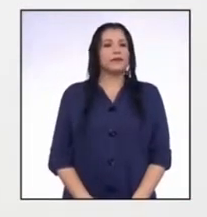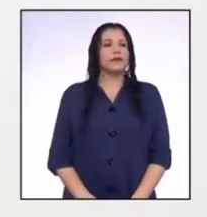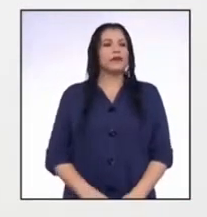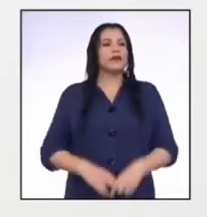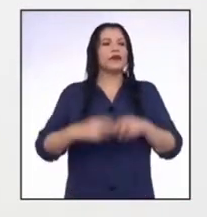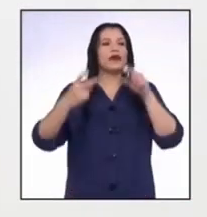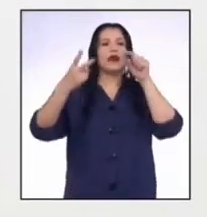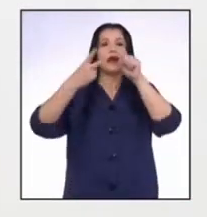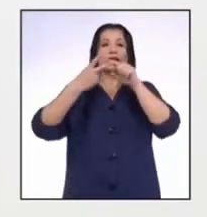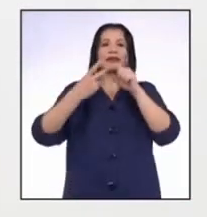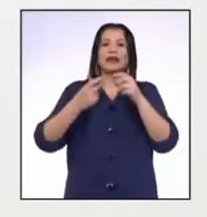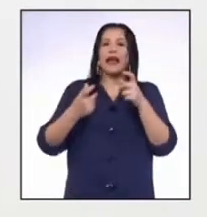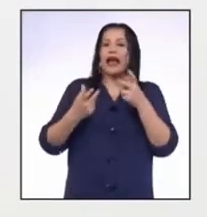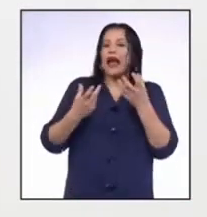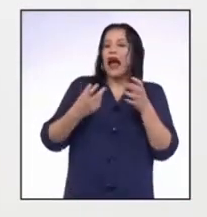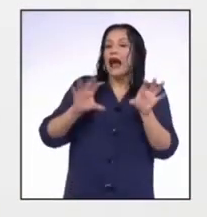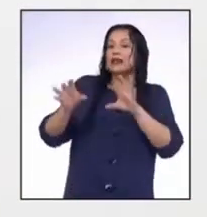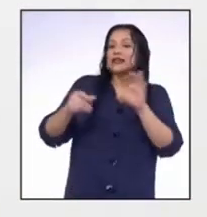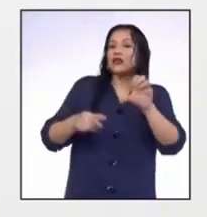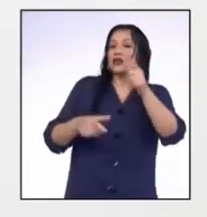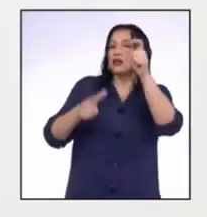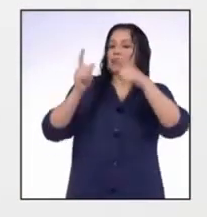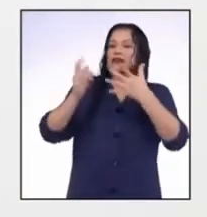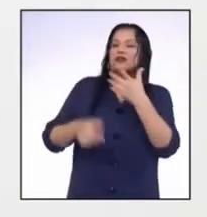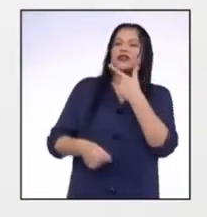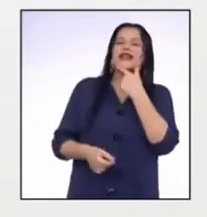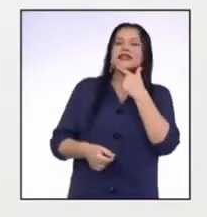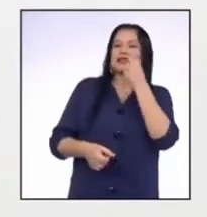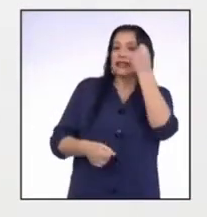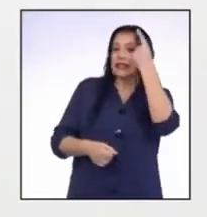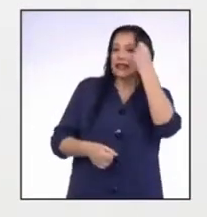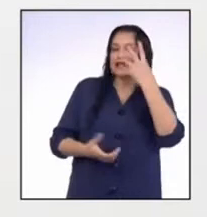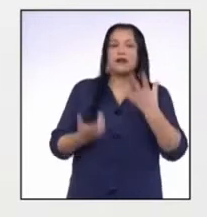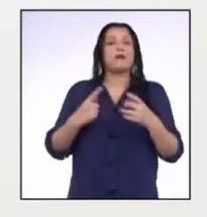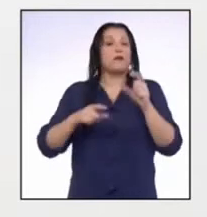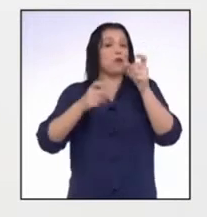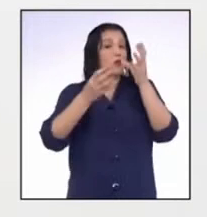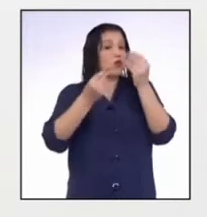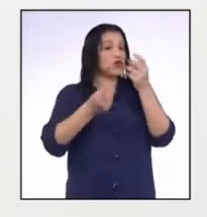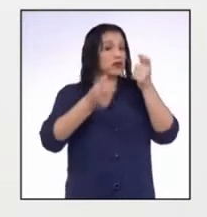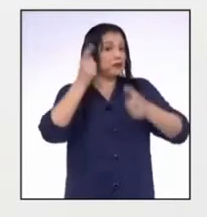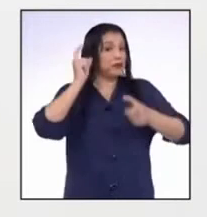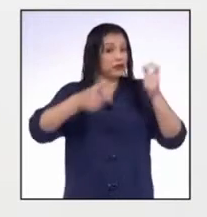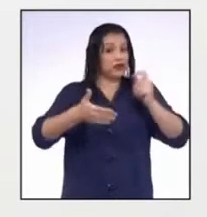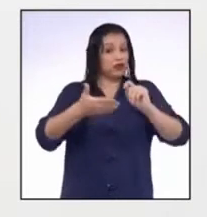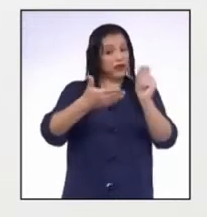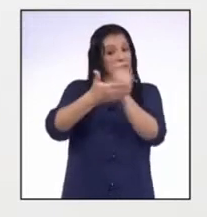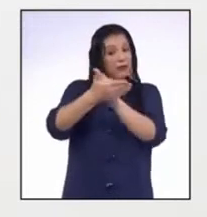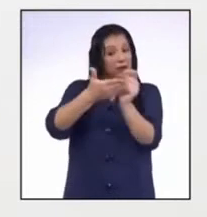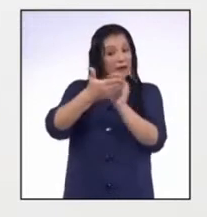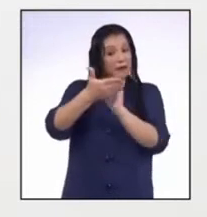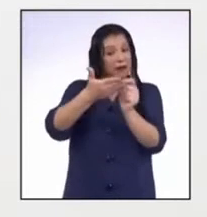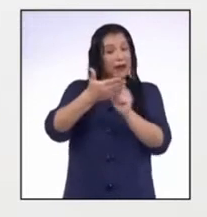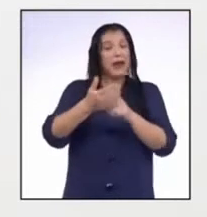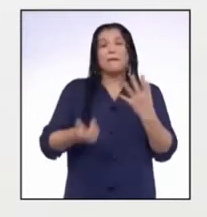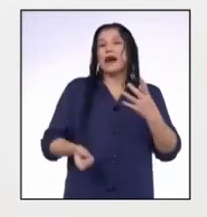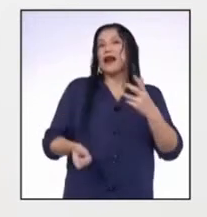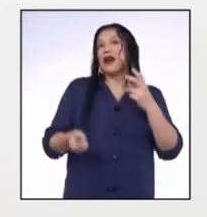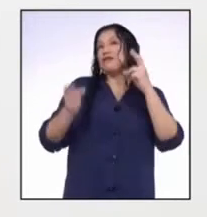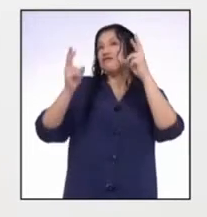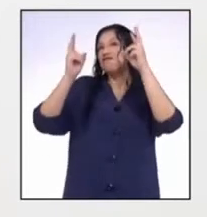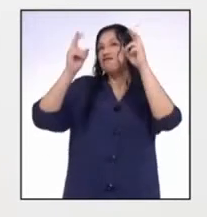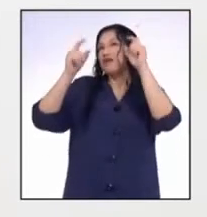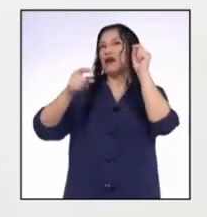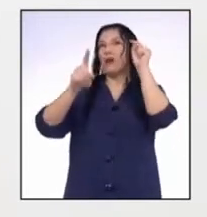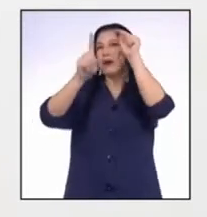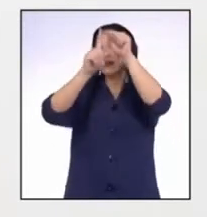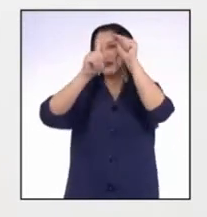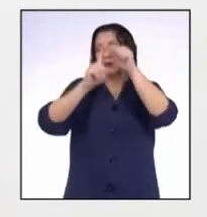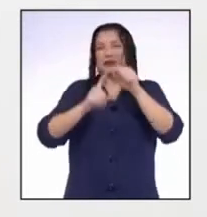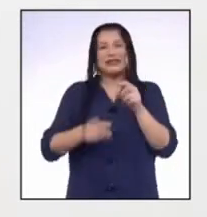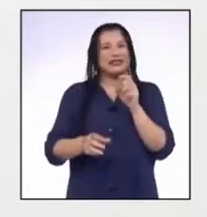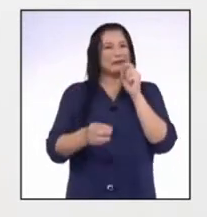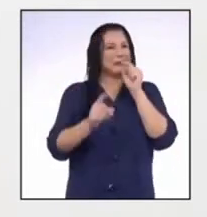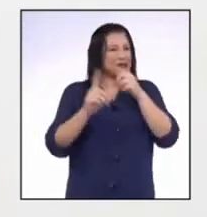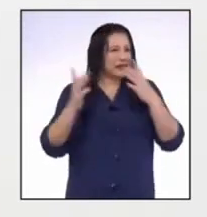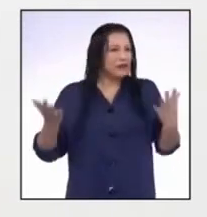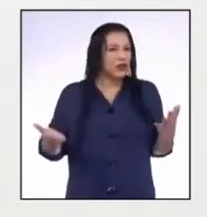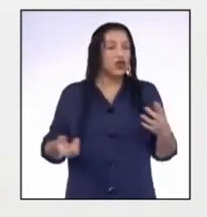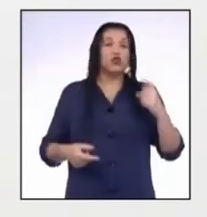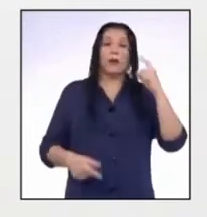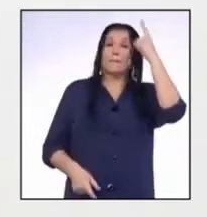es persuadir. Muchas personas escriben ensayos para causas específicas. En ese sentido,